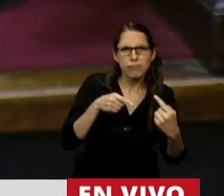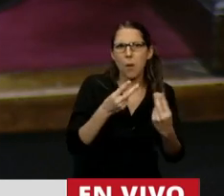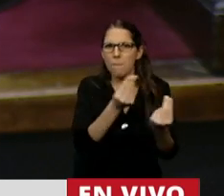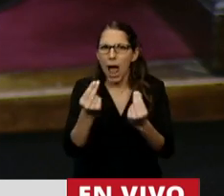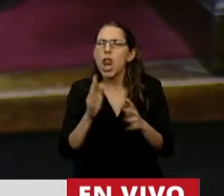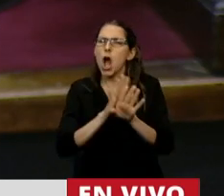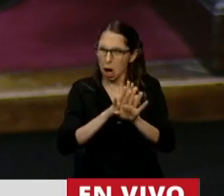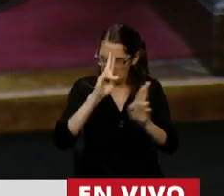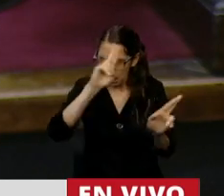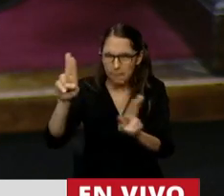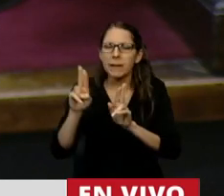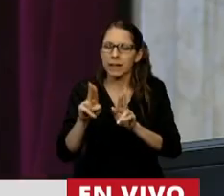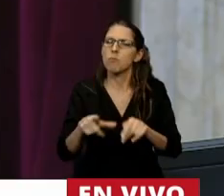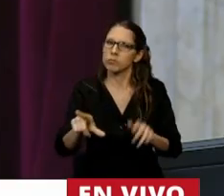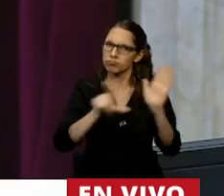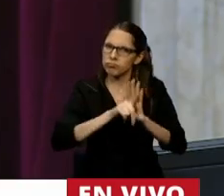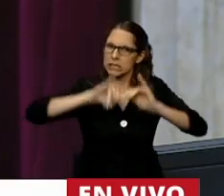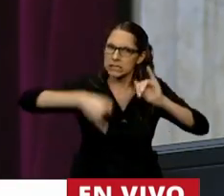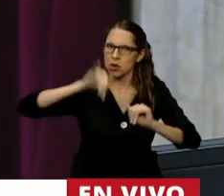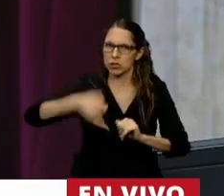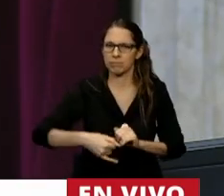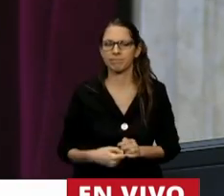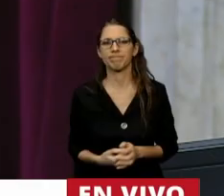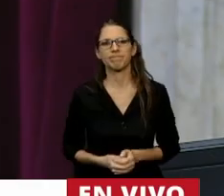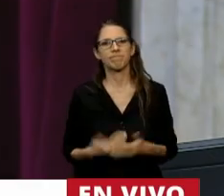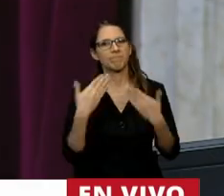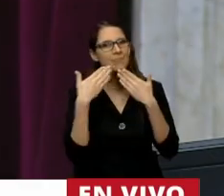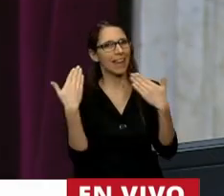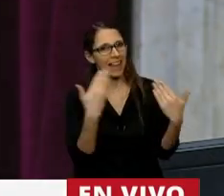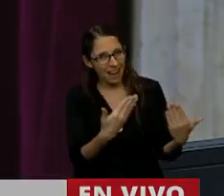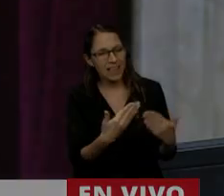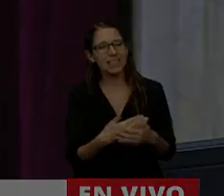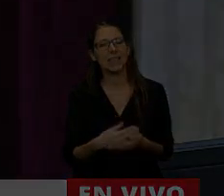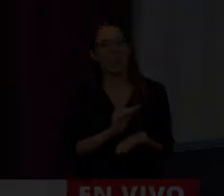libertad. Que sea ley, presidente. Muchas gracias, diputada María Herfanrey.